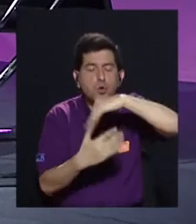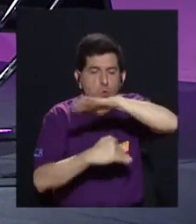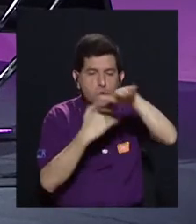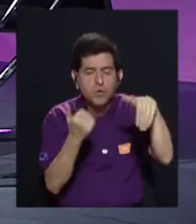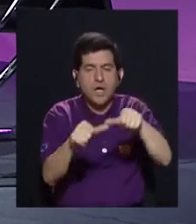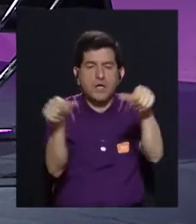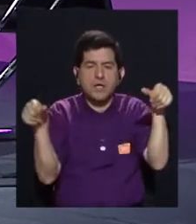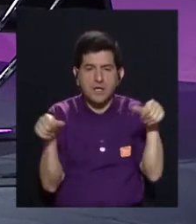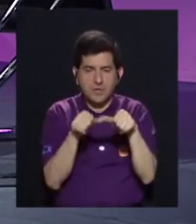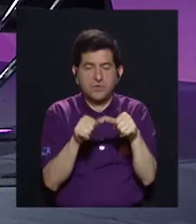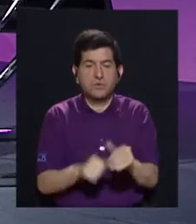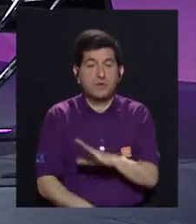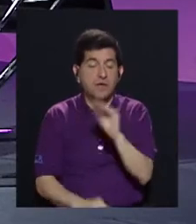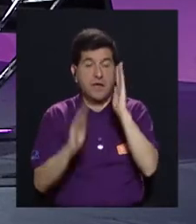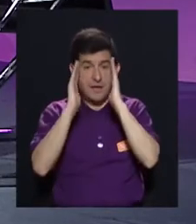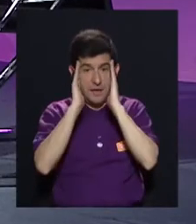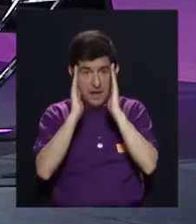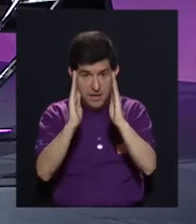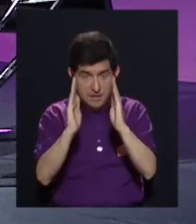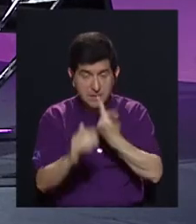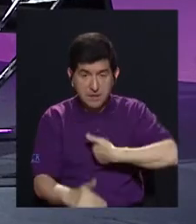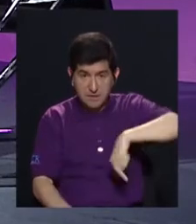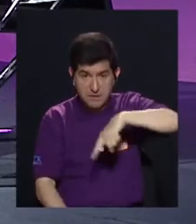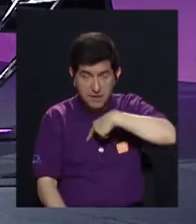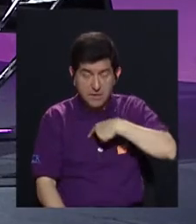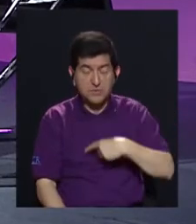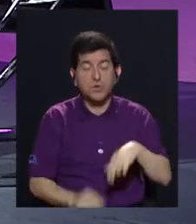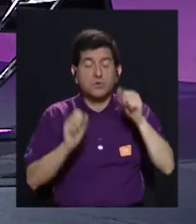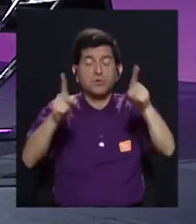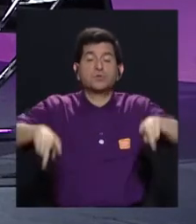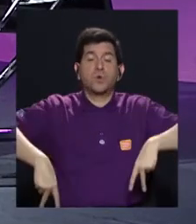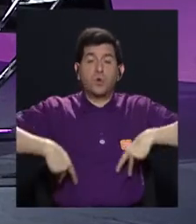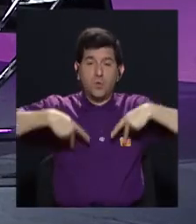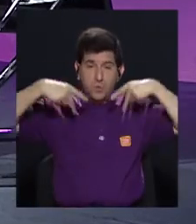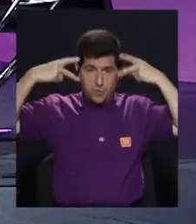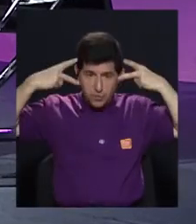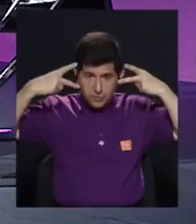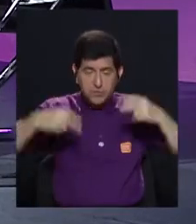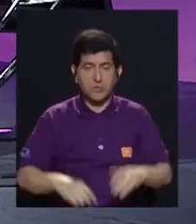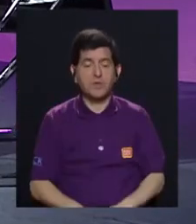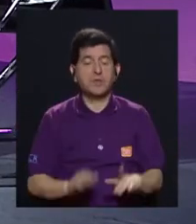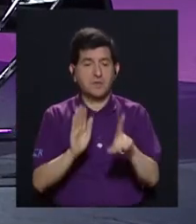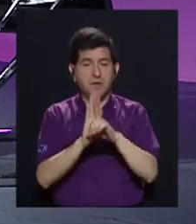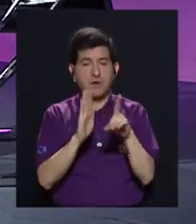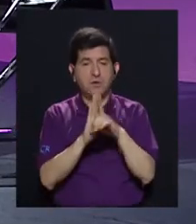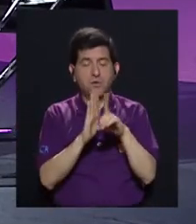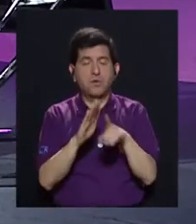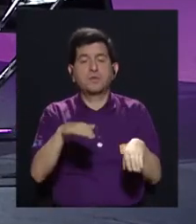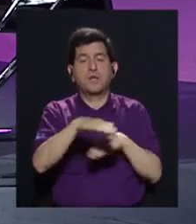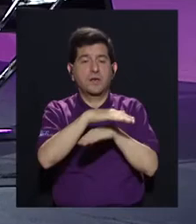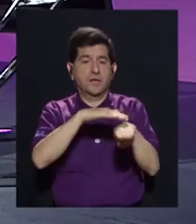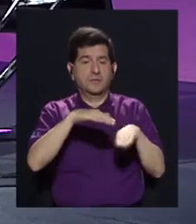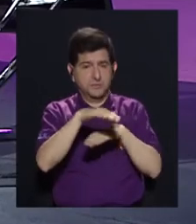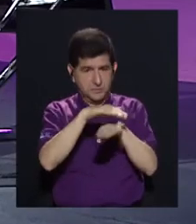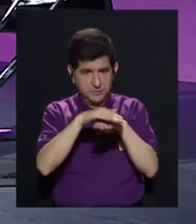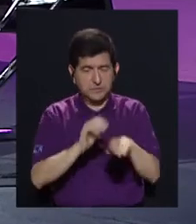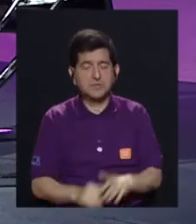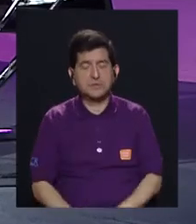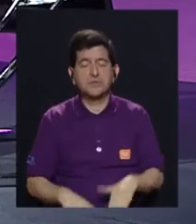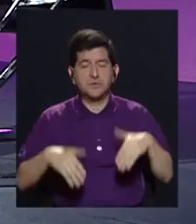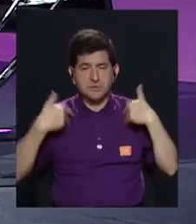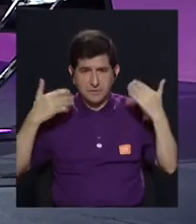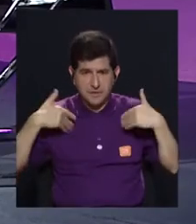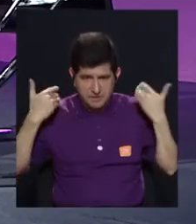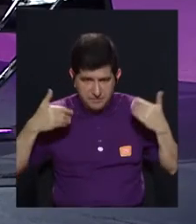extremos y que nos trate y nos permita vivir con nuestros derechos más elementales para ser feliz a